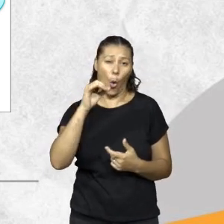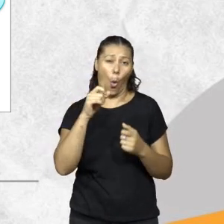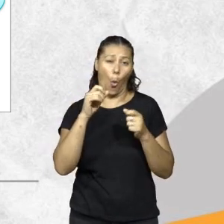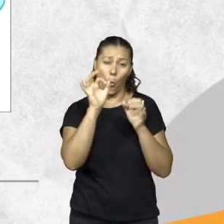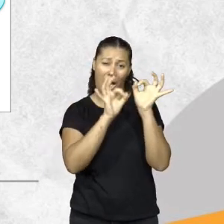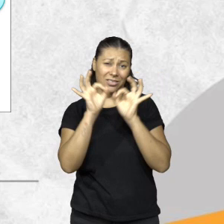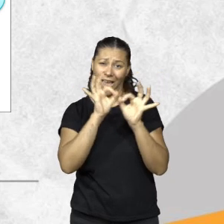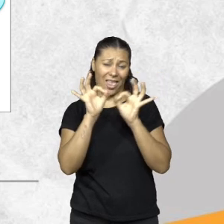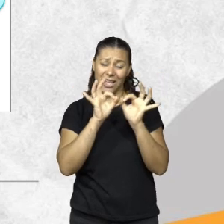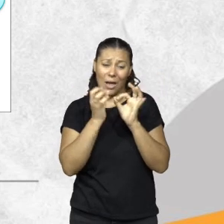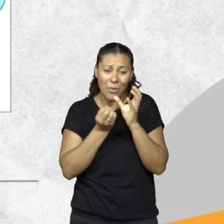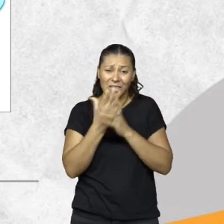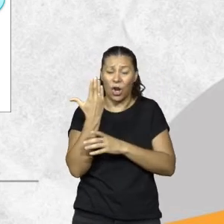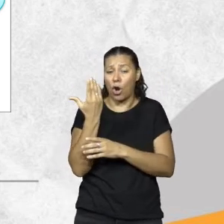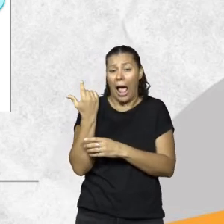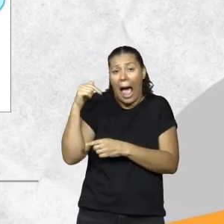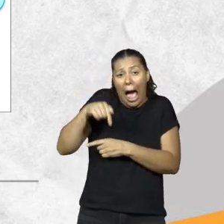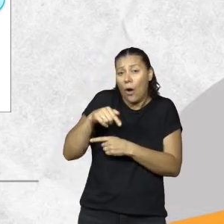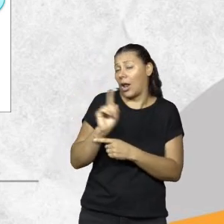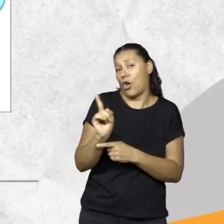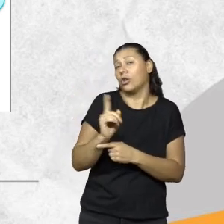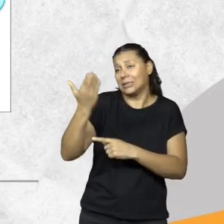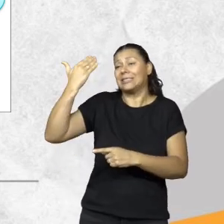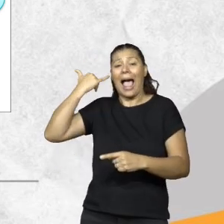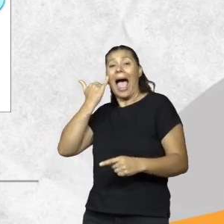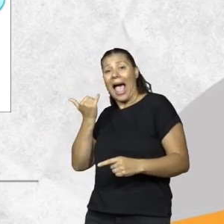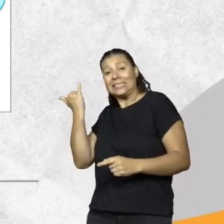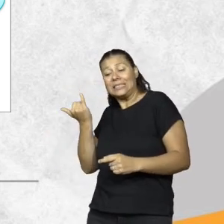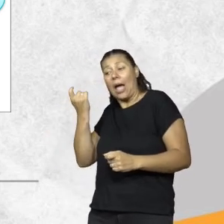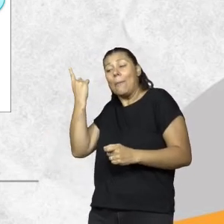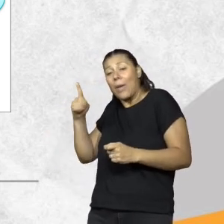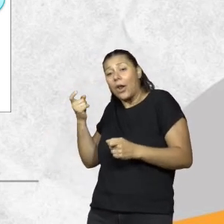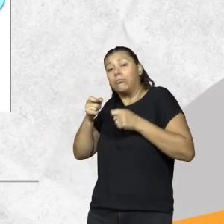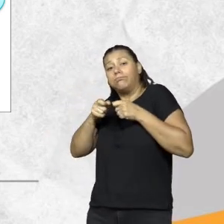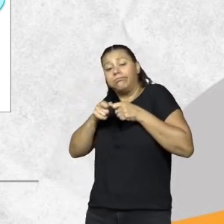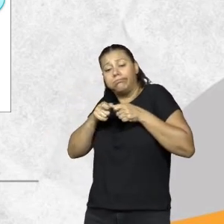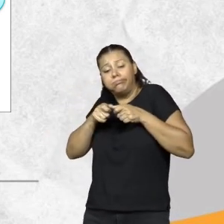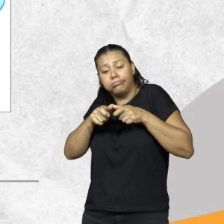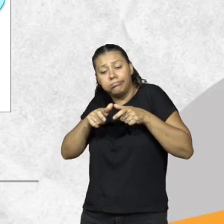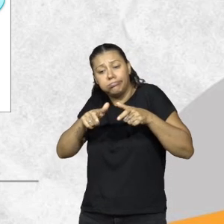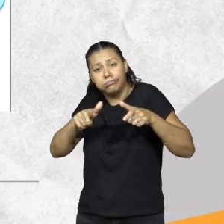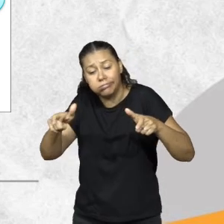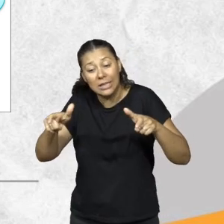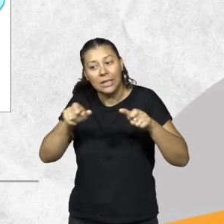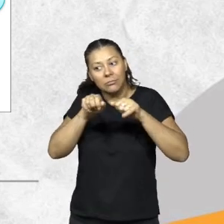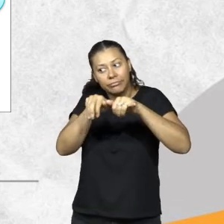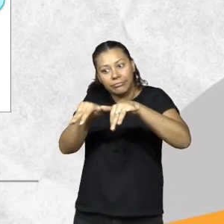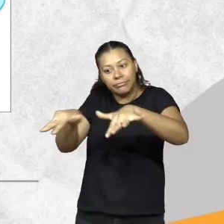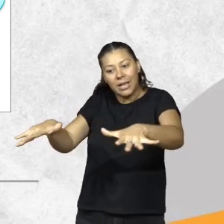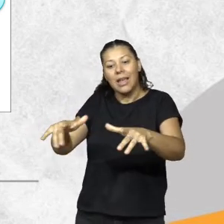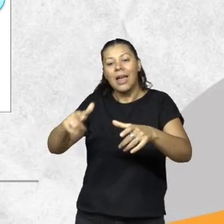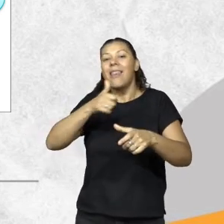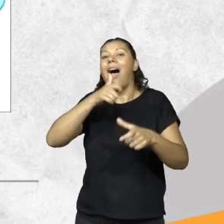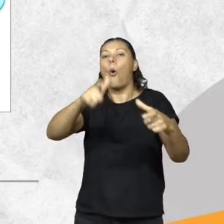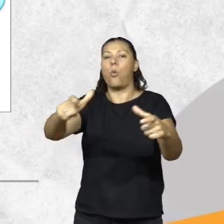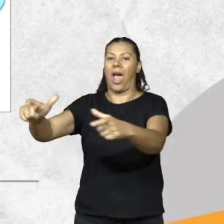estas floraciones ya existían, pero apareció siendo evidente también para nosotros como gestión en las lagunas del interior, que